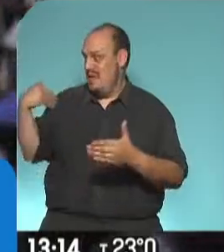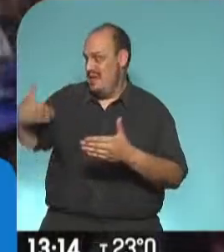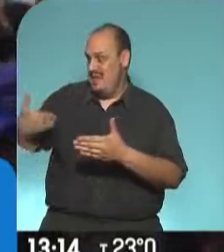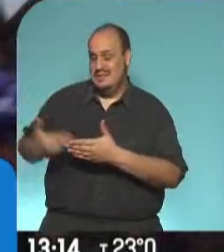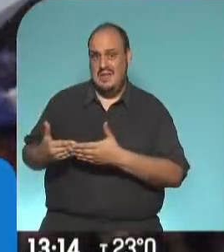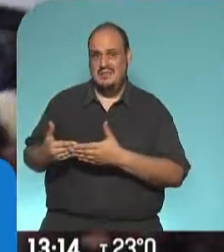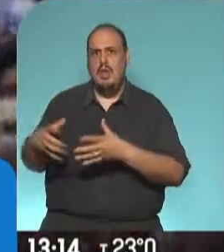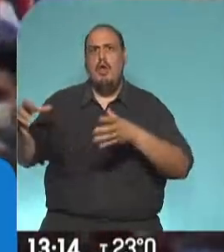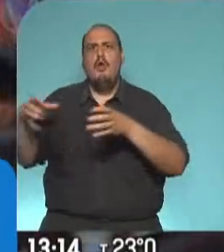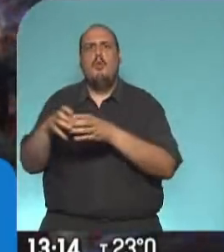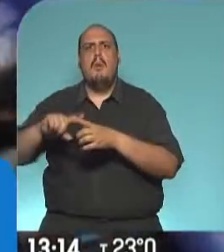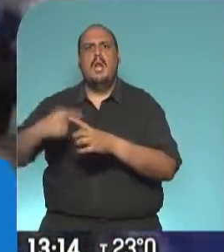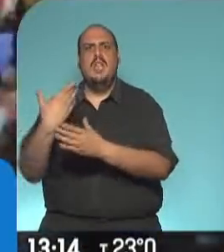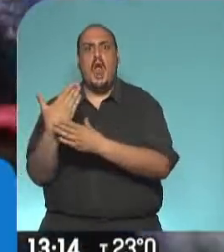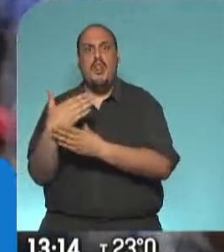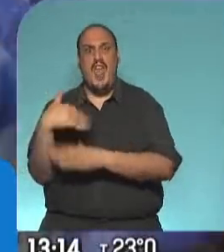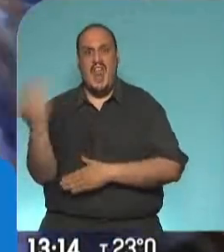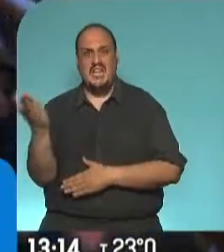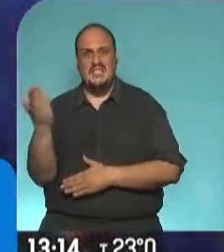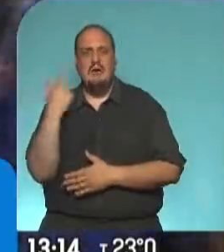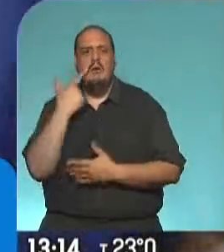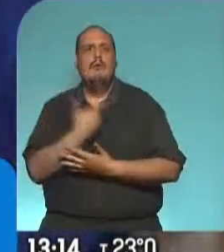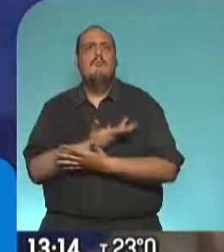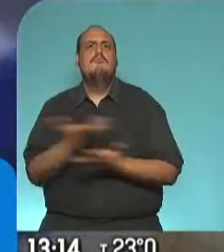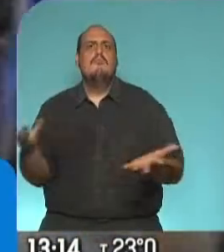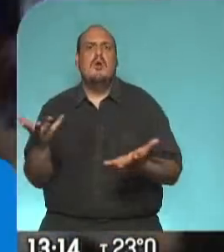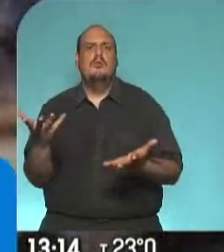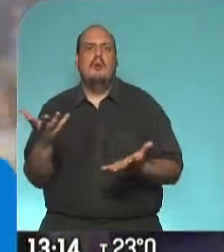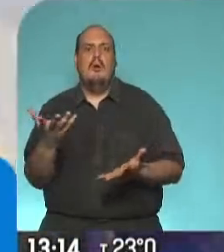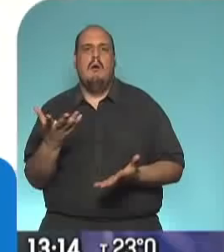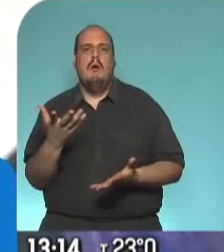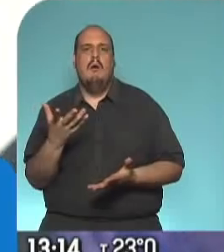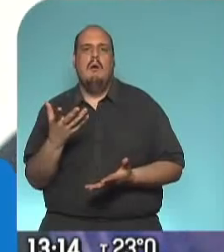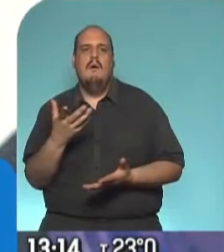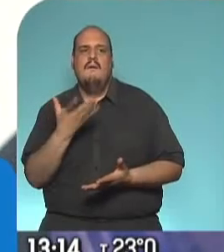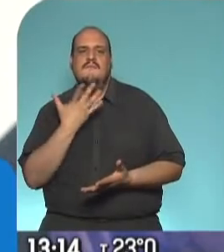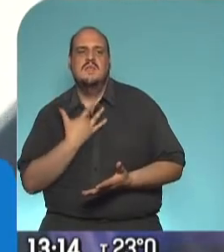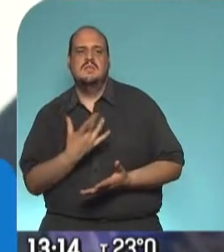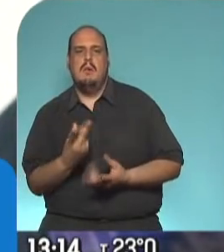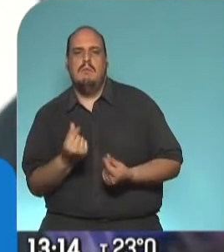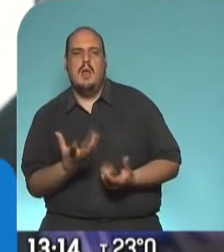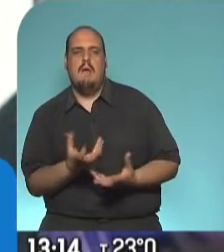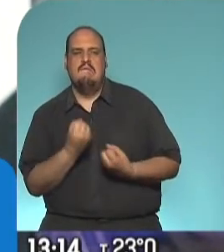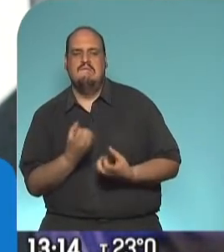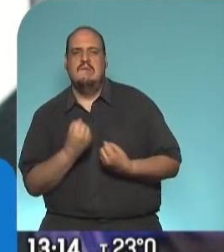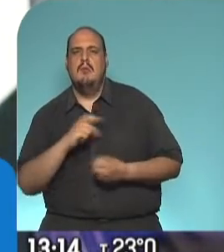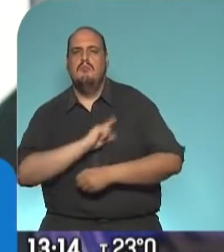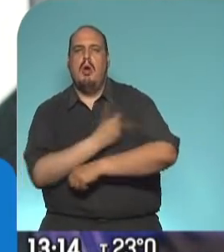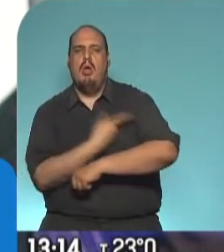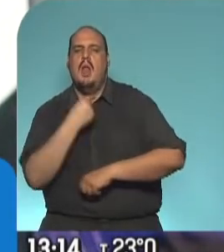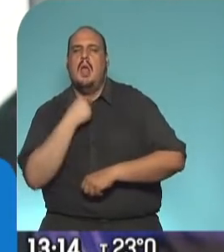la derecha ha mostrado su apetito, su ambición del poder,